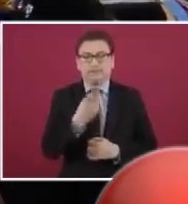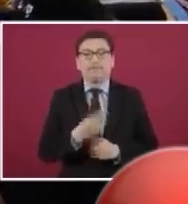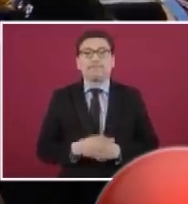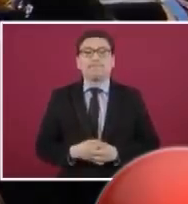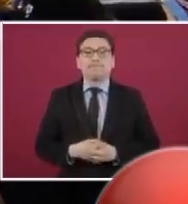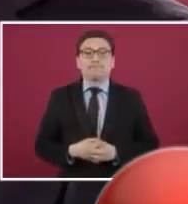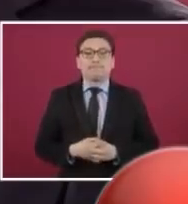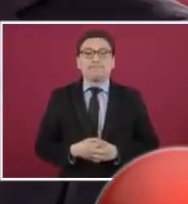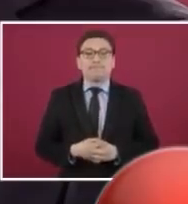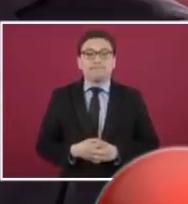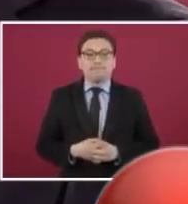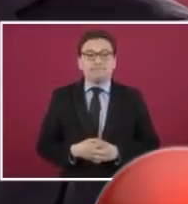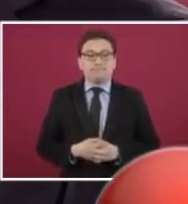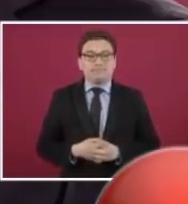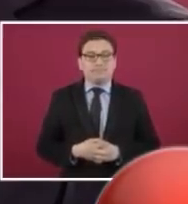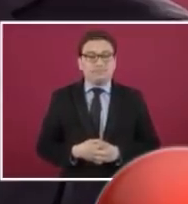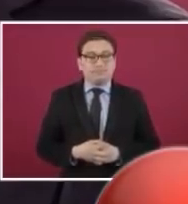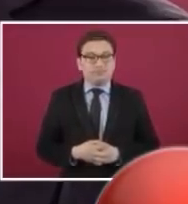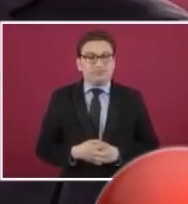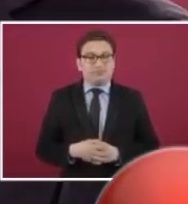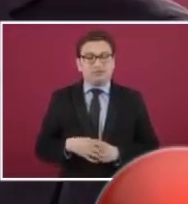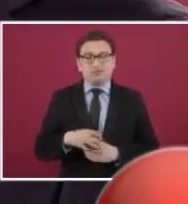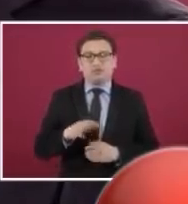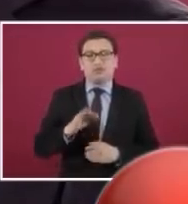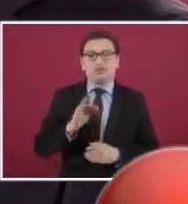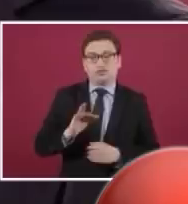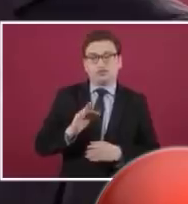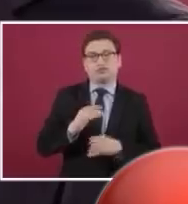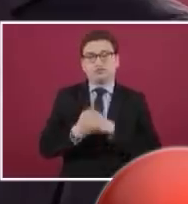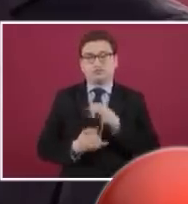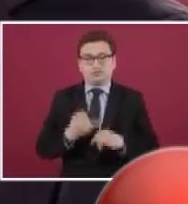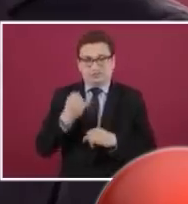creo que fue del Fondo Monetario Internacional